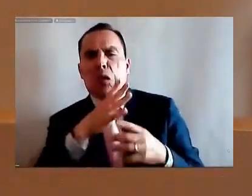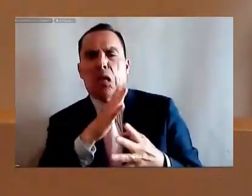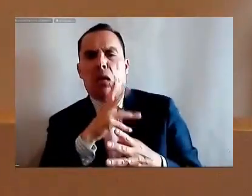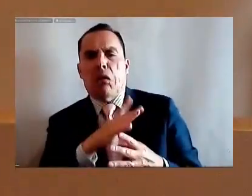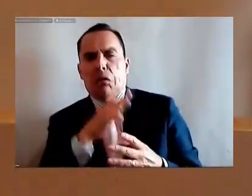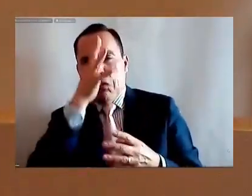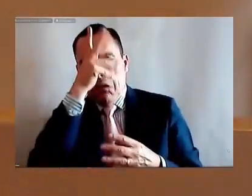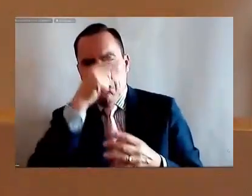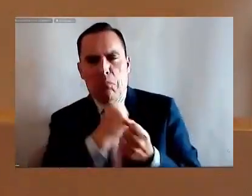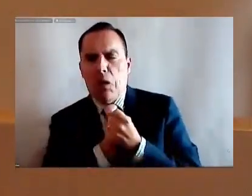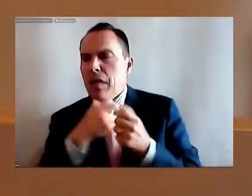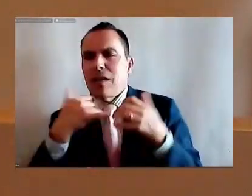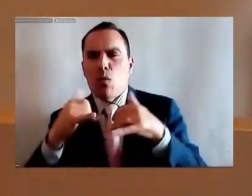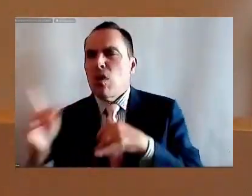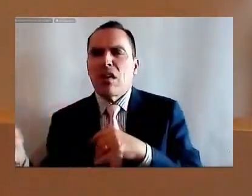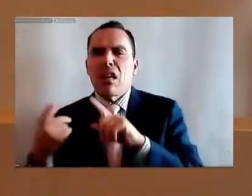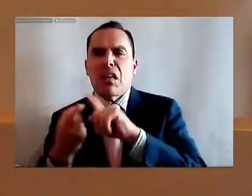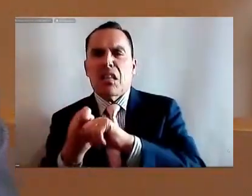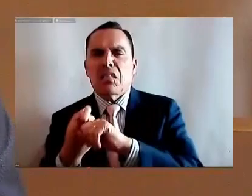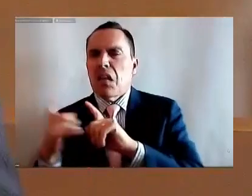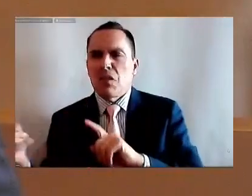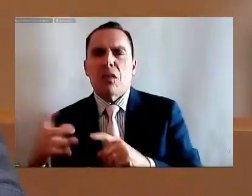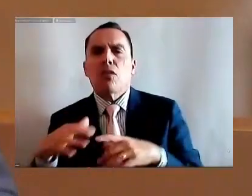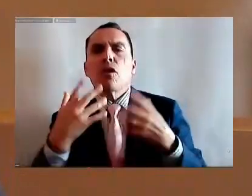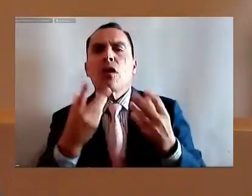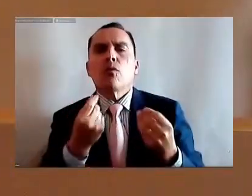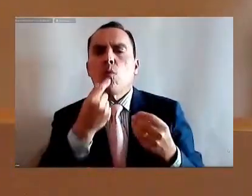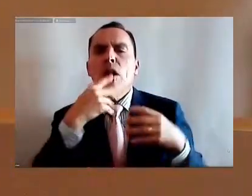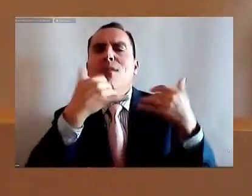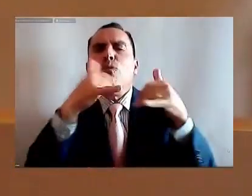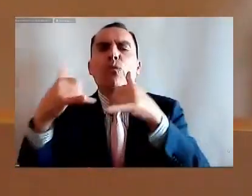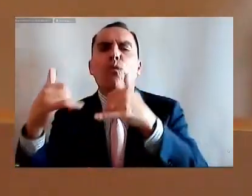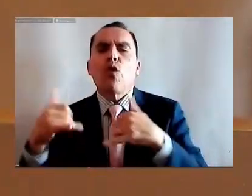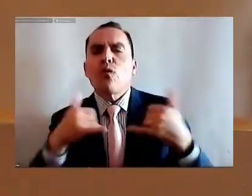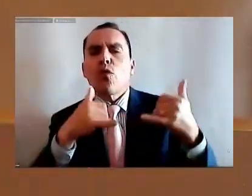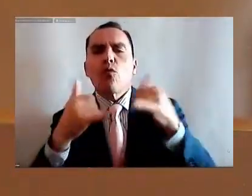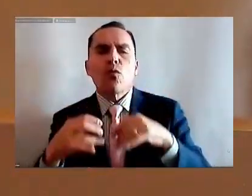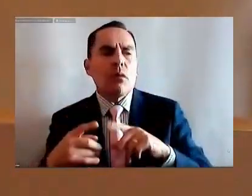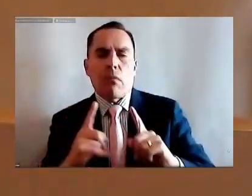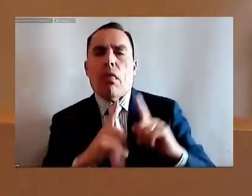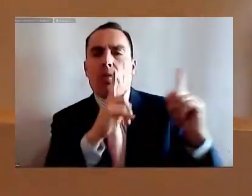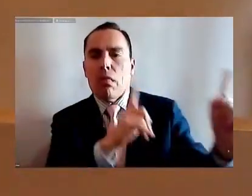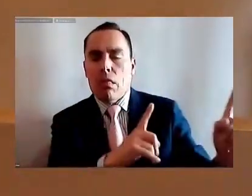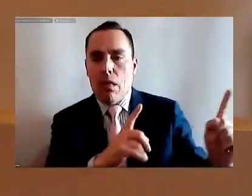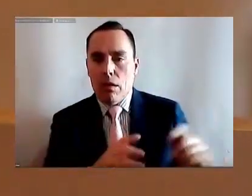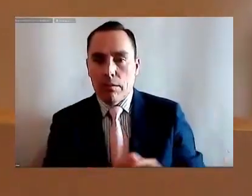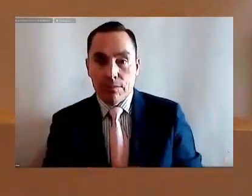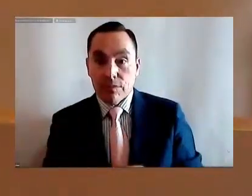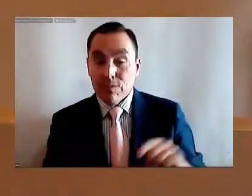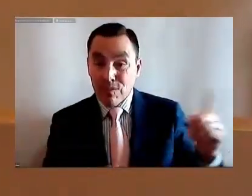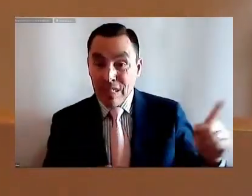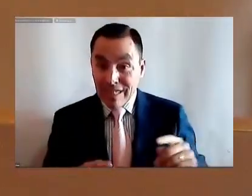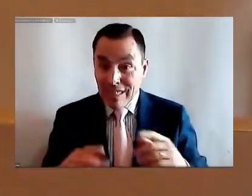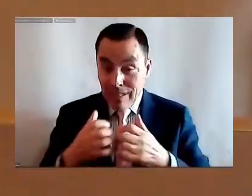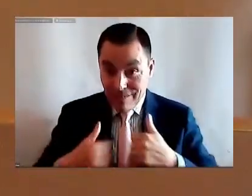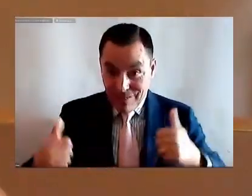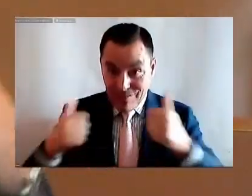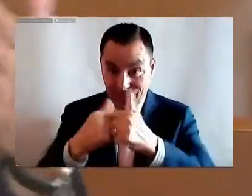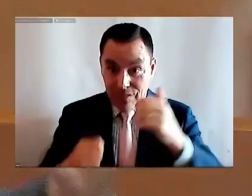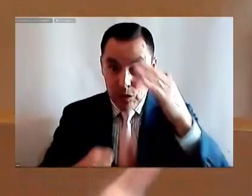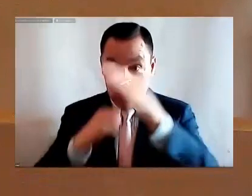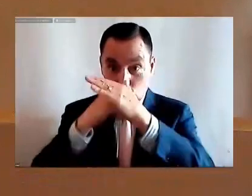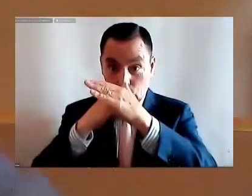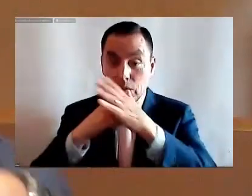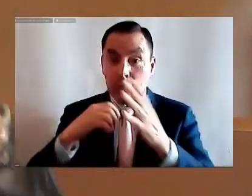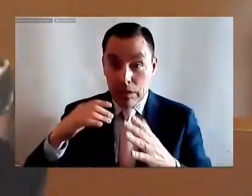él era casado, dijo, era solo una bromita que le estaba haciendo a su colega. Y entonces la Corte Suprema de California, en